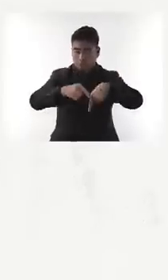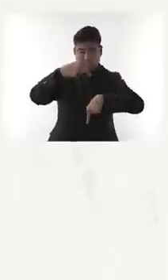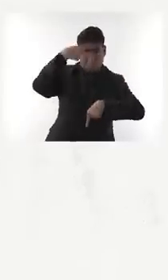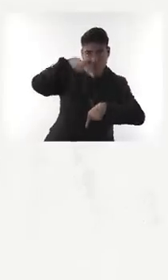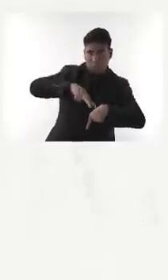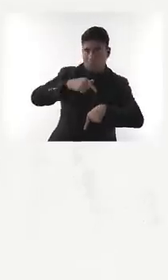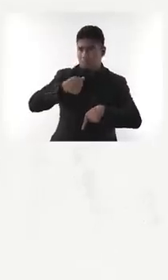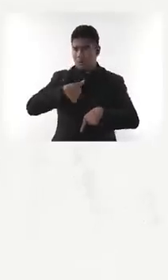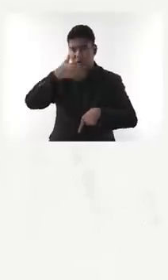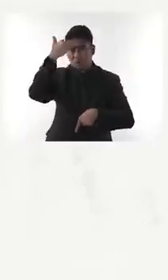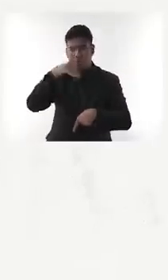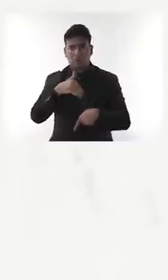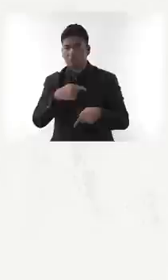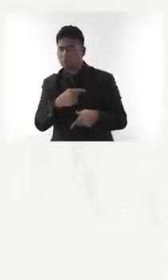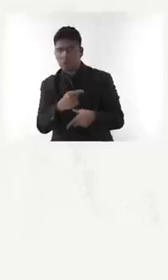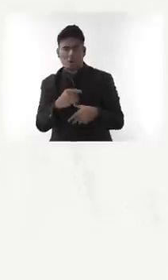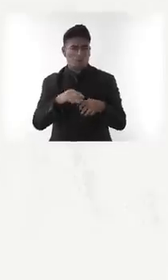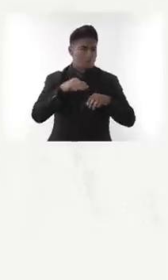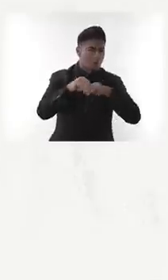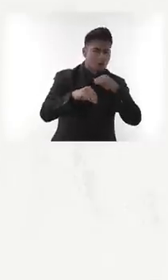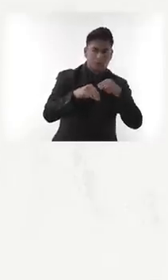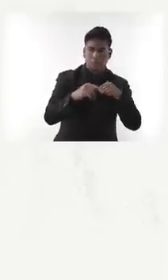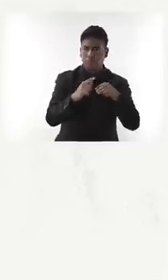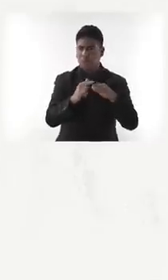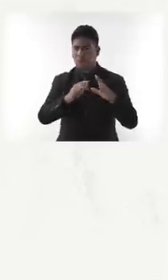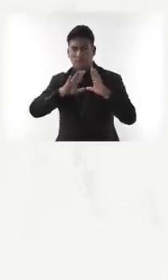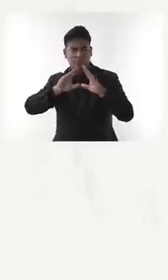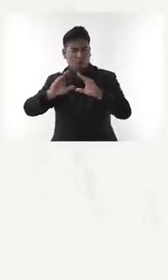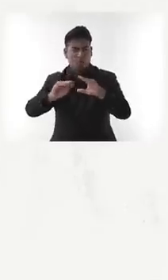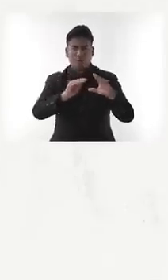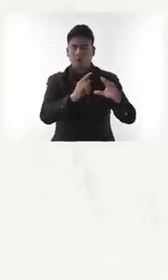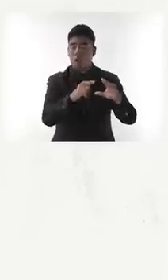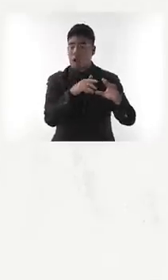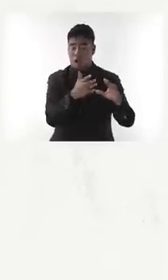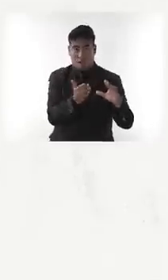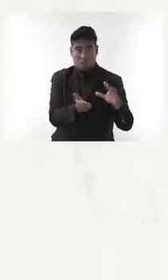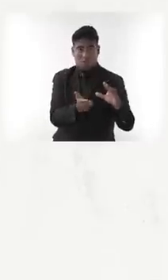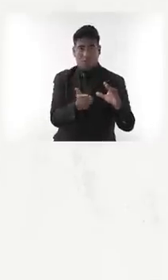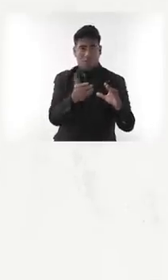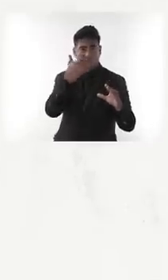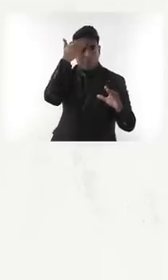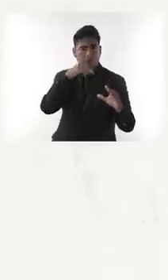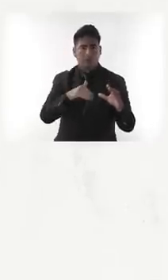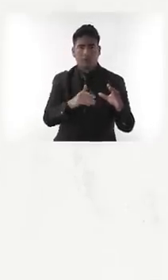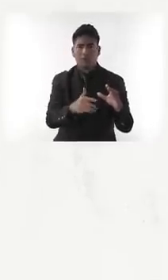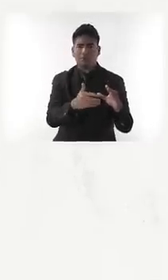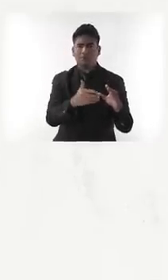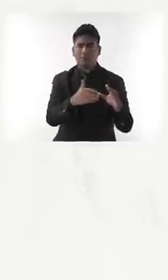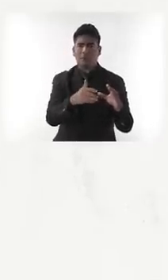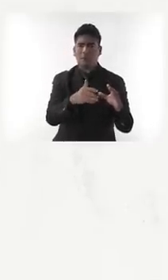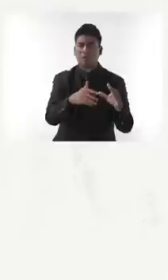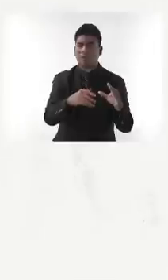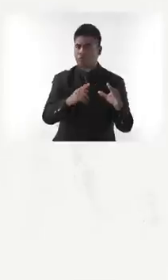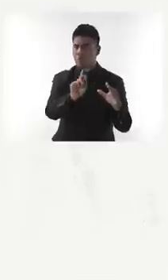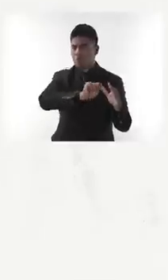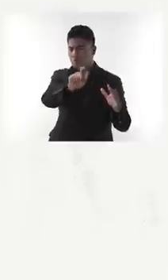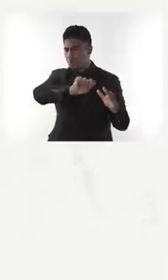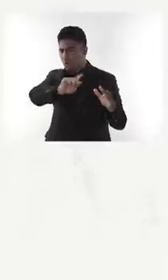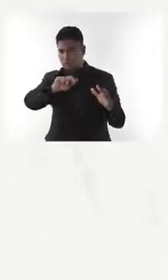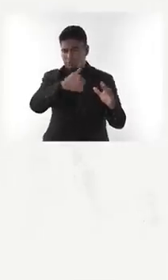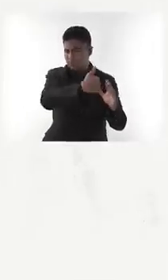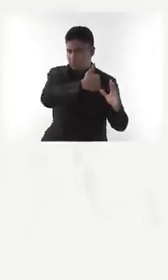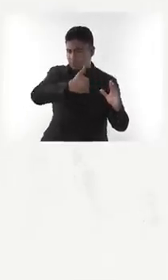no formados en México, sin afectar la calidad de nuestra Liga MX.